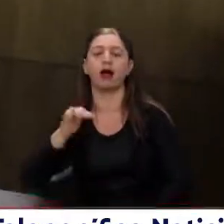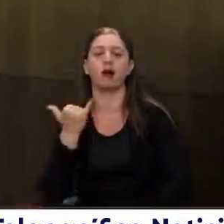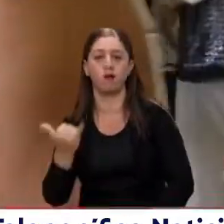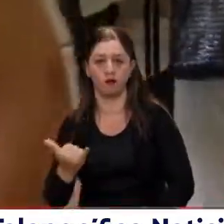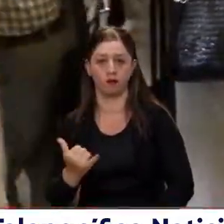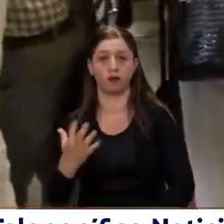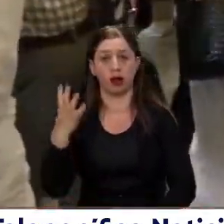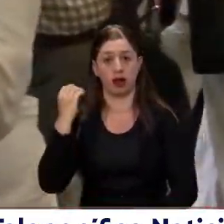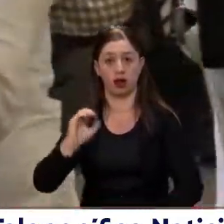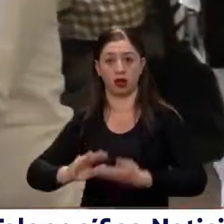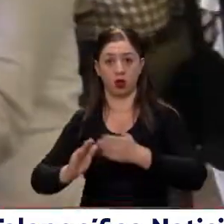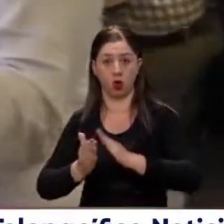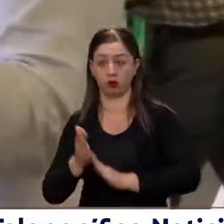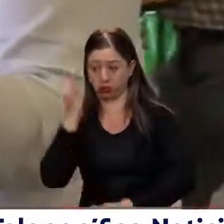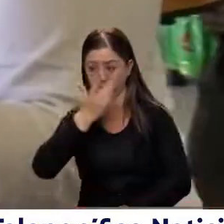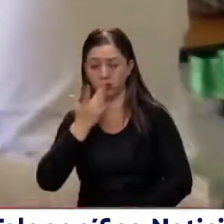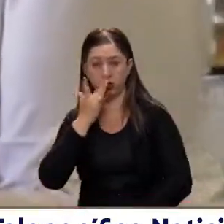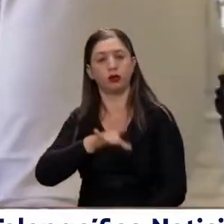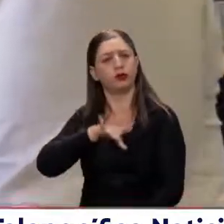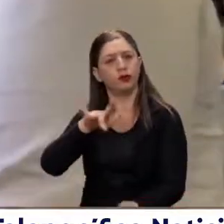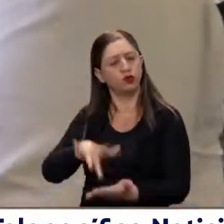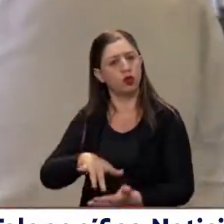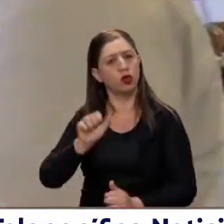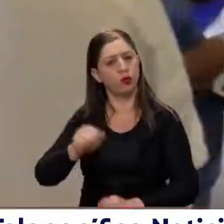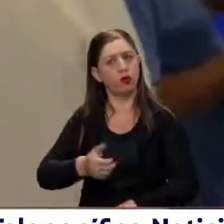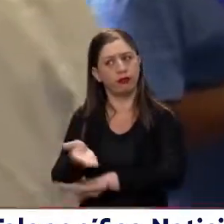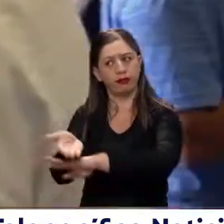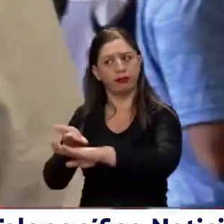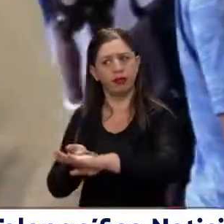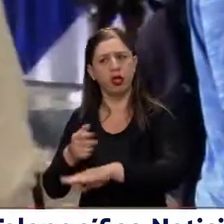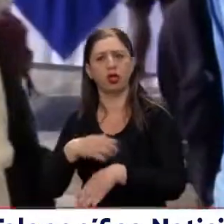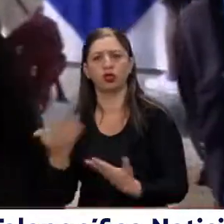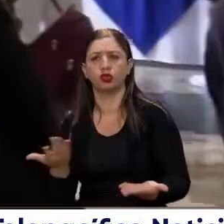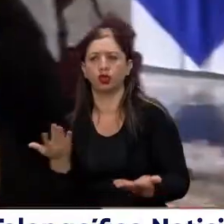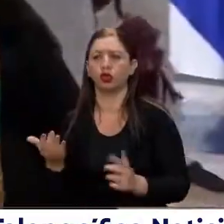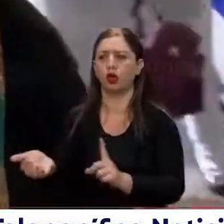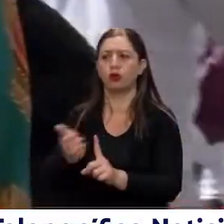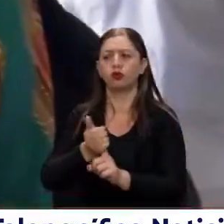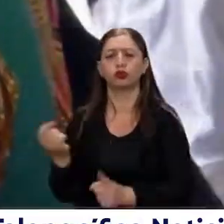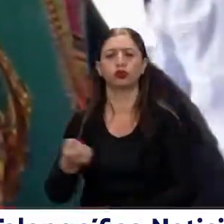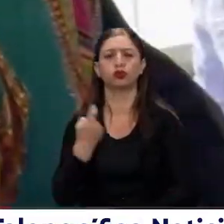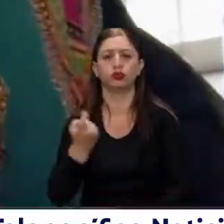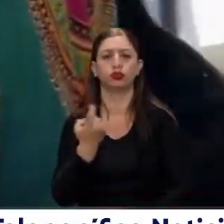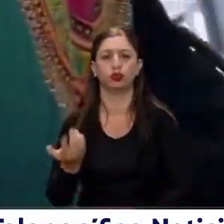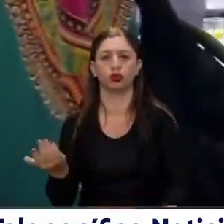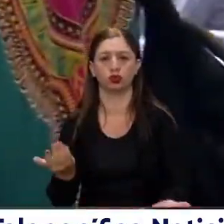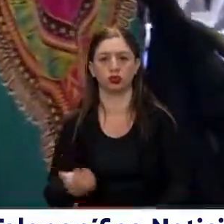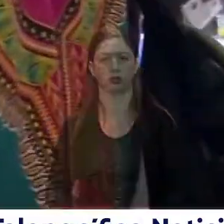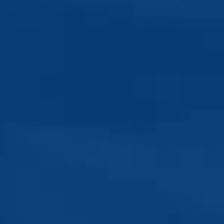comunidad étnica pueda acudir y realizar una petición para la ubicación de algún ser querido.